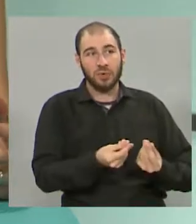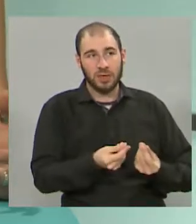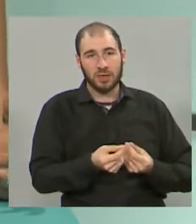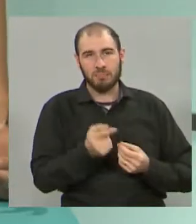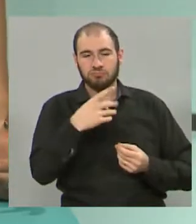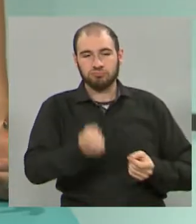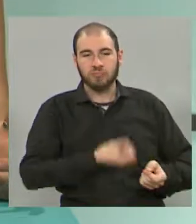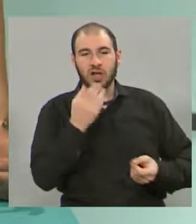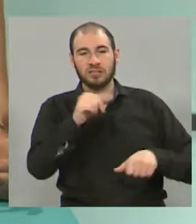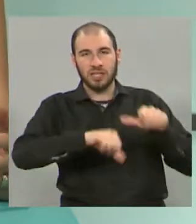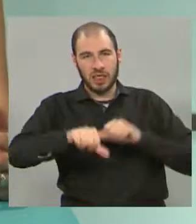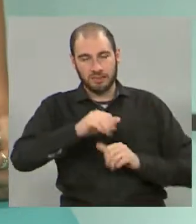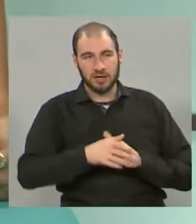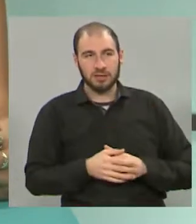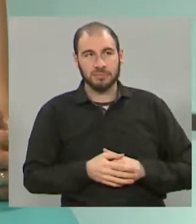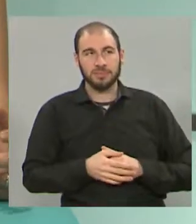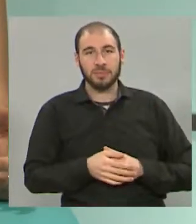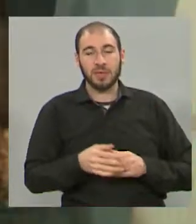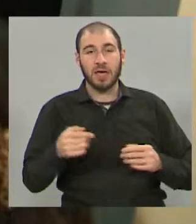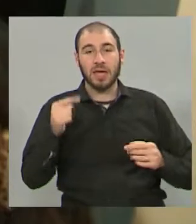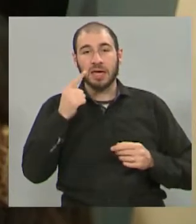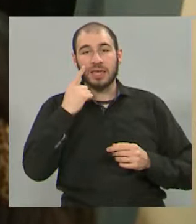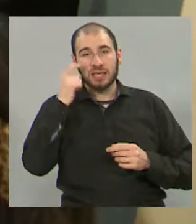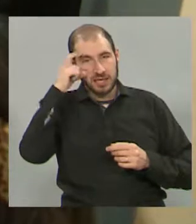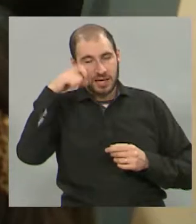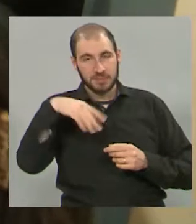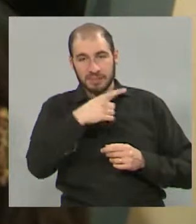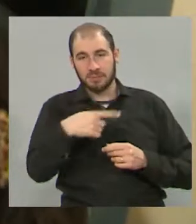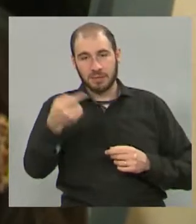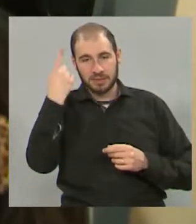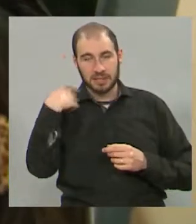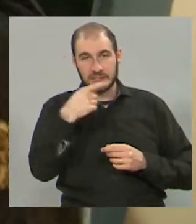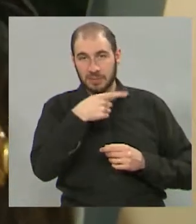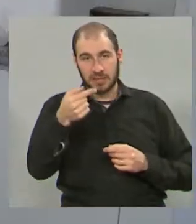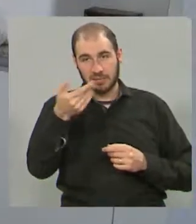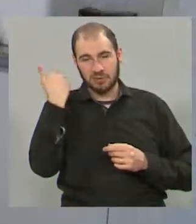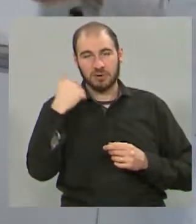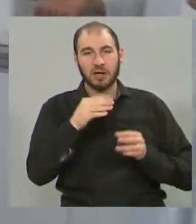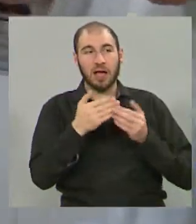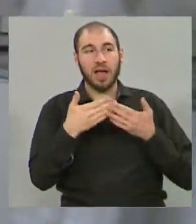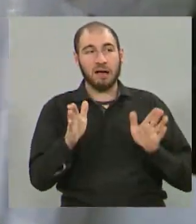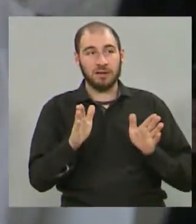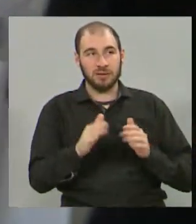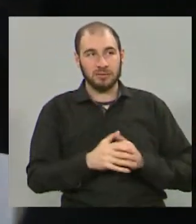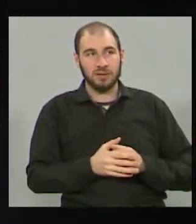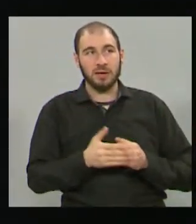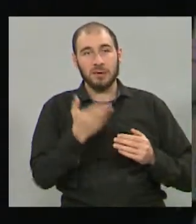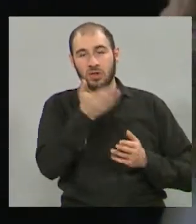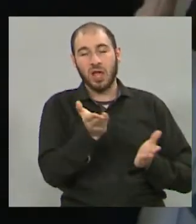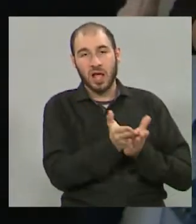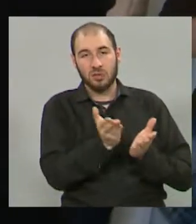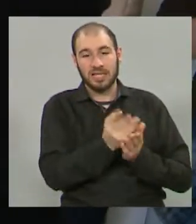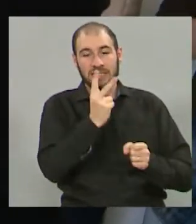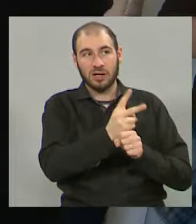despertar vocaciones científicas en este sentido en la semana pasada esta semana que pasó abrió sus puertas a estudiantes